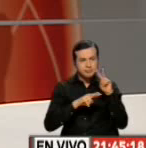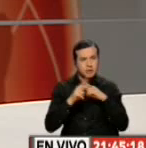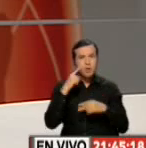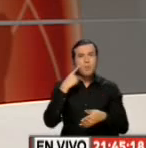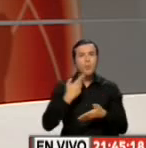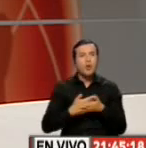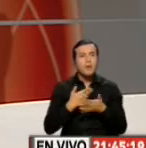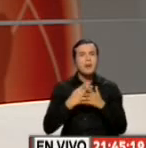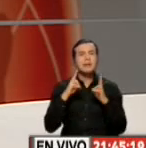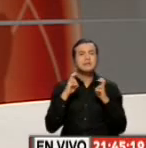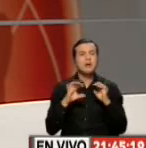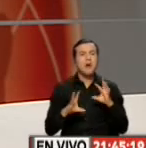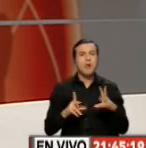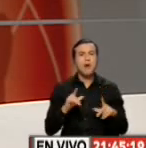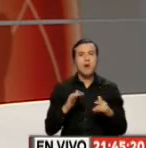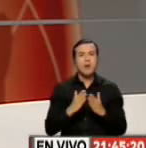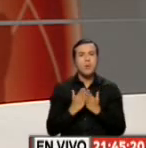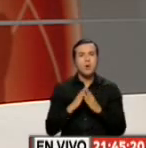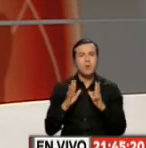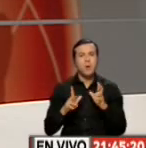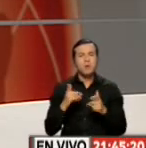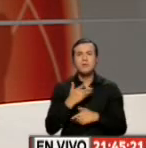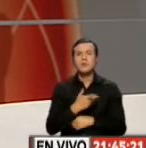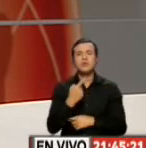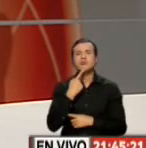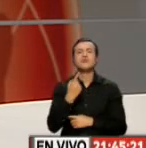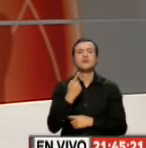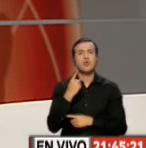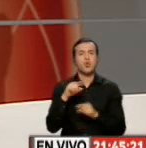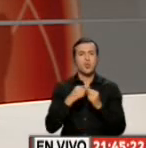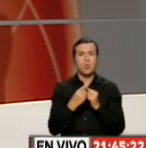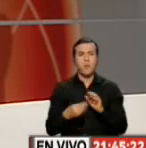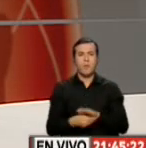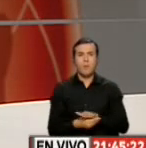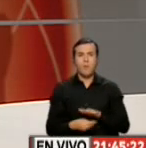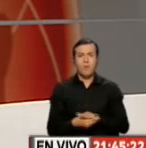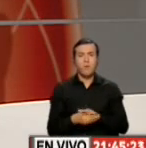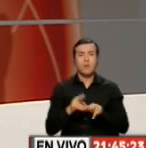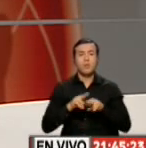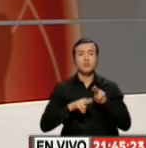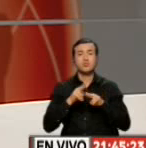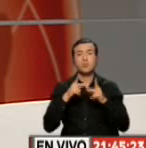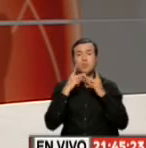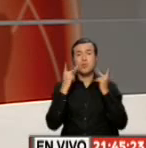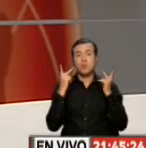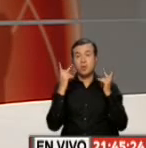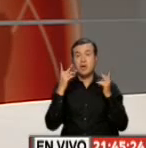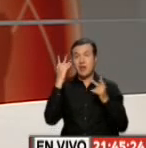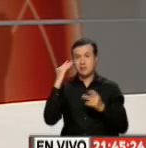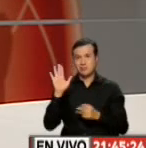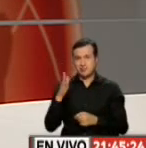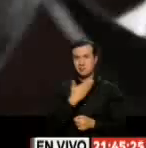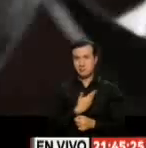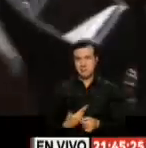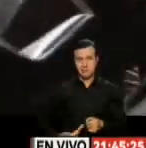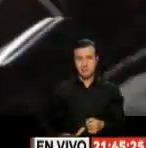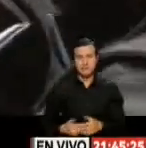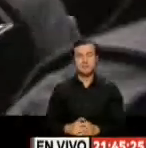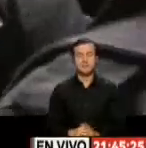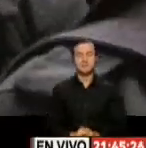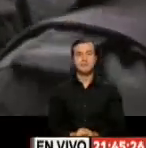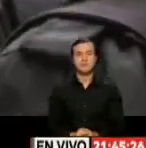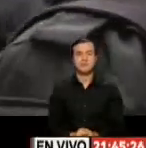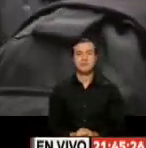denominado los cuadernos de la corrupción que la vinculan en una red de sobornos en obras públicas durante el mandato kirchnerista.